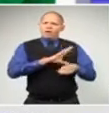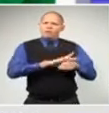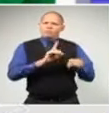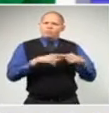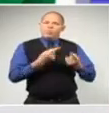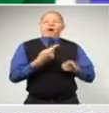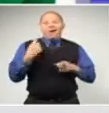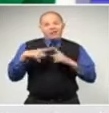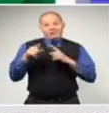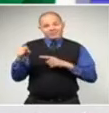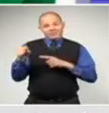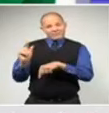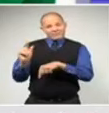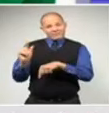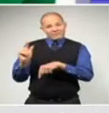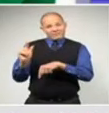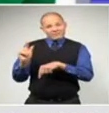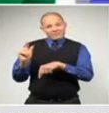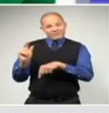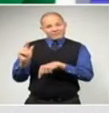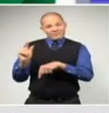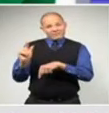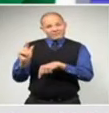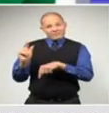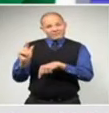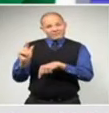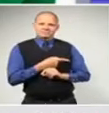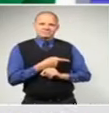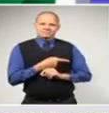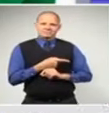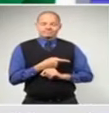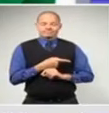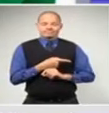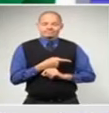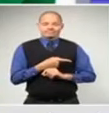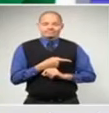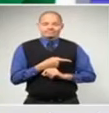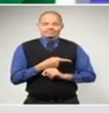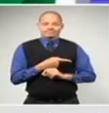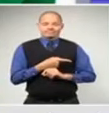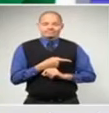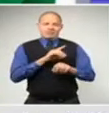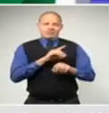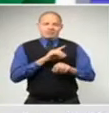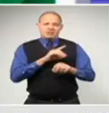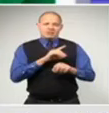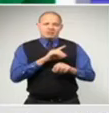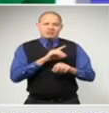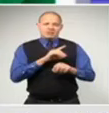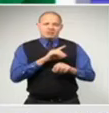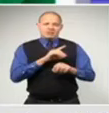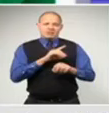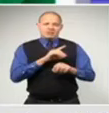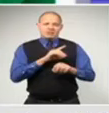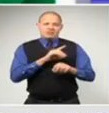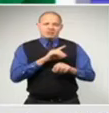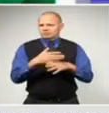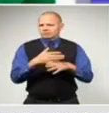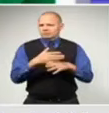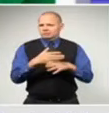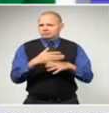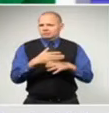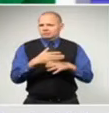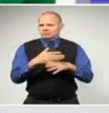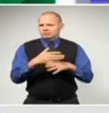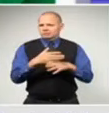positivo ya diagnosticado previamente y que además presentaba un síndrome de Down y